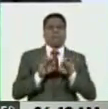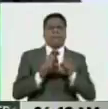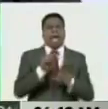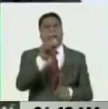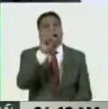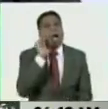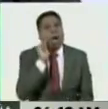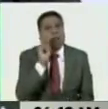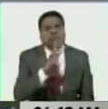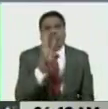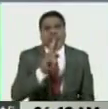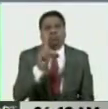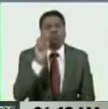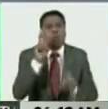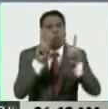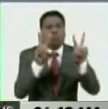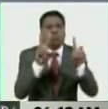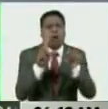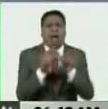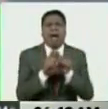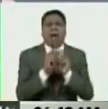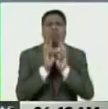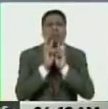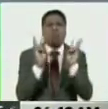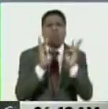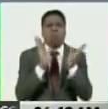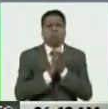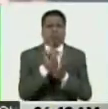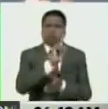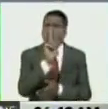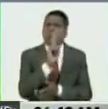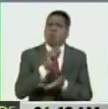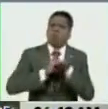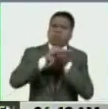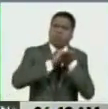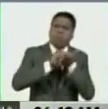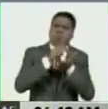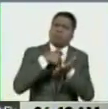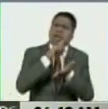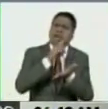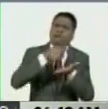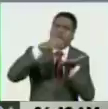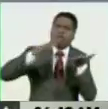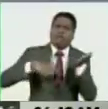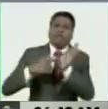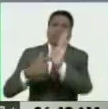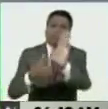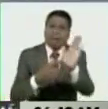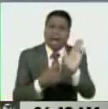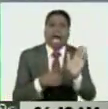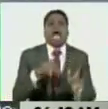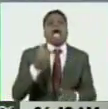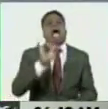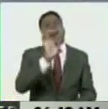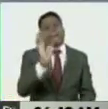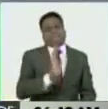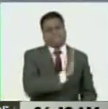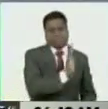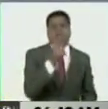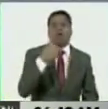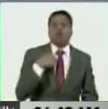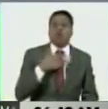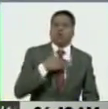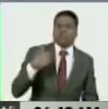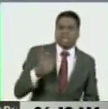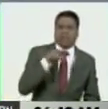expresión individual, una manifestación de voluntad de decir yo quiero estar inscrito en esa organización